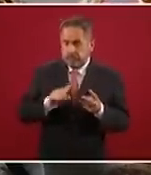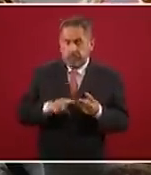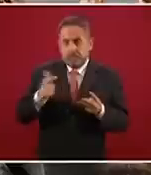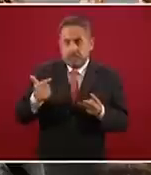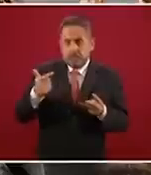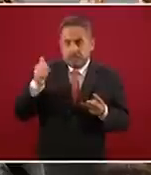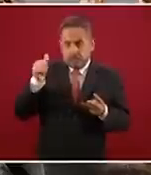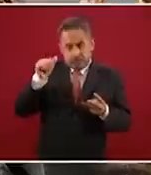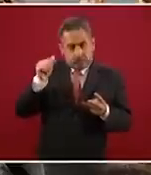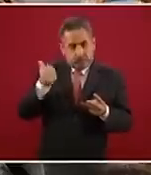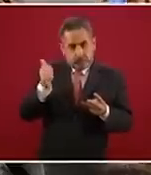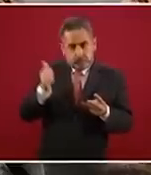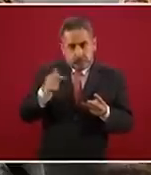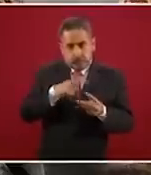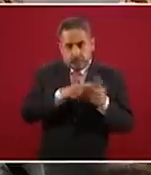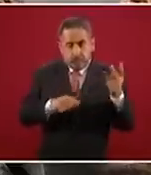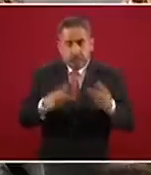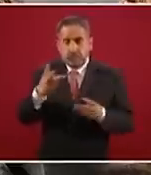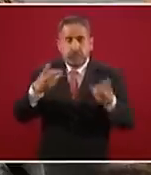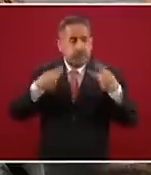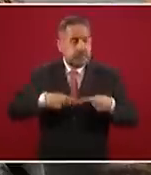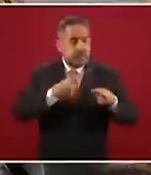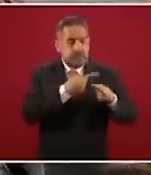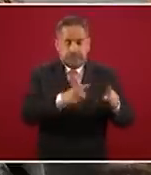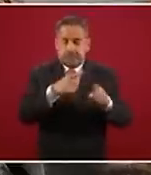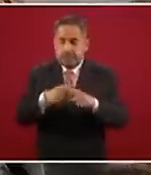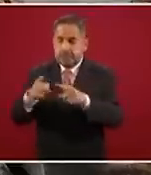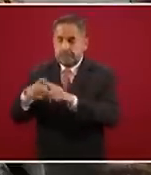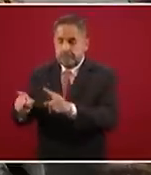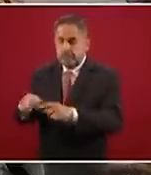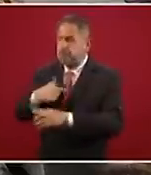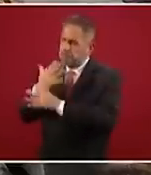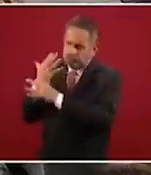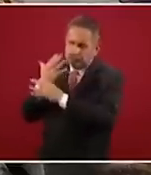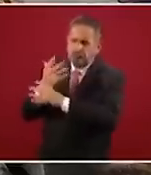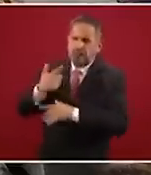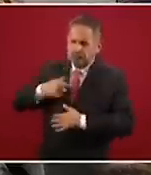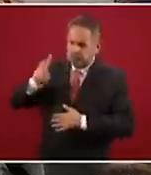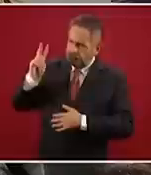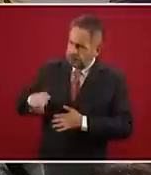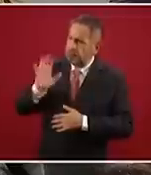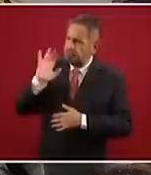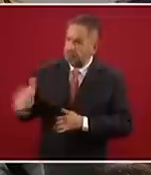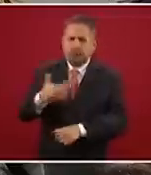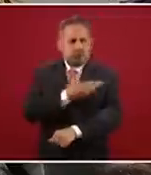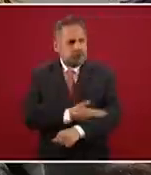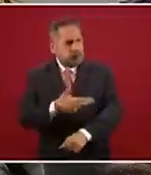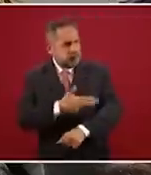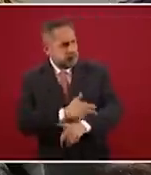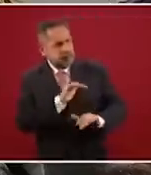7 de agosto por tres personas distintas que dicen haber hecho estas